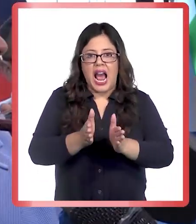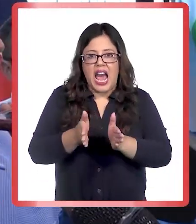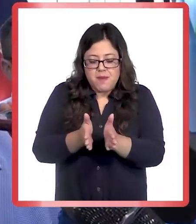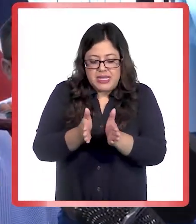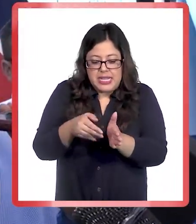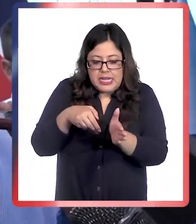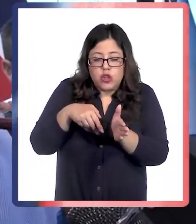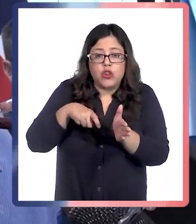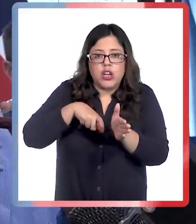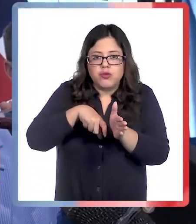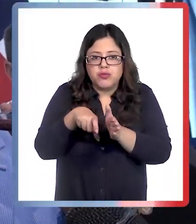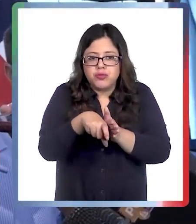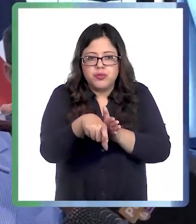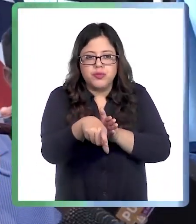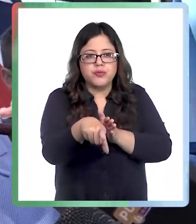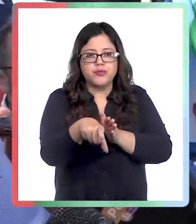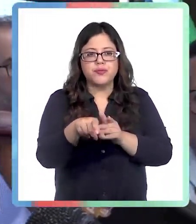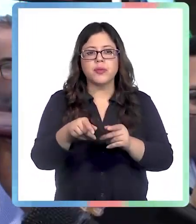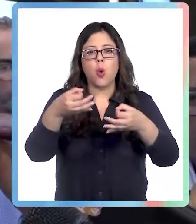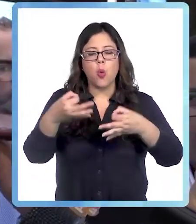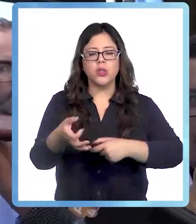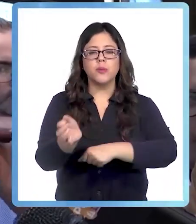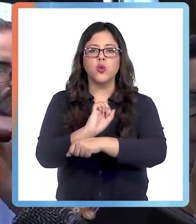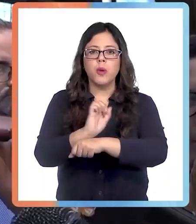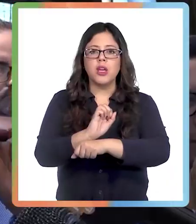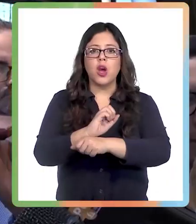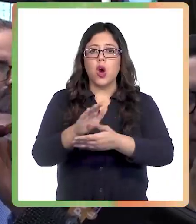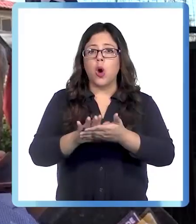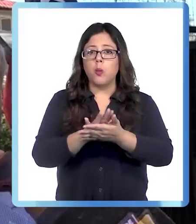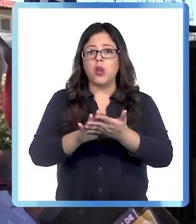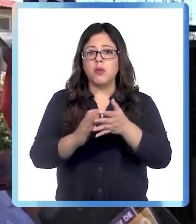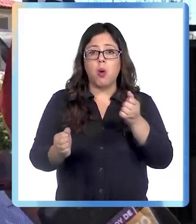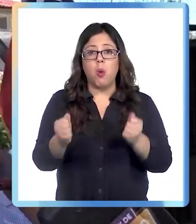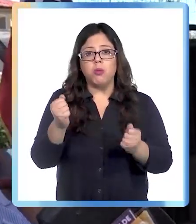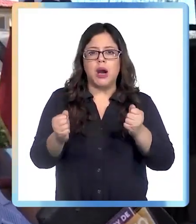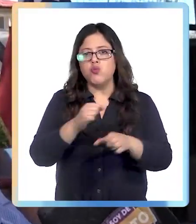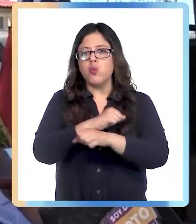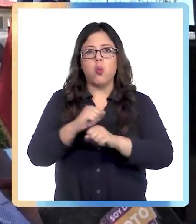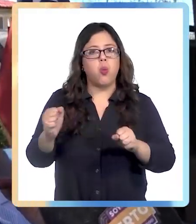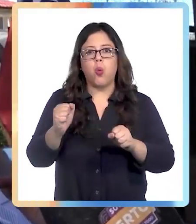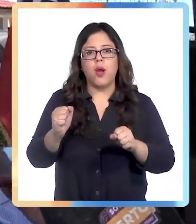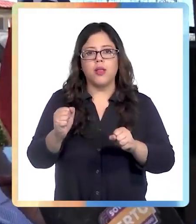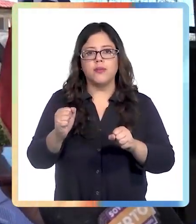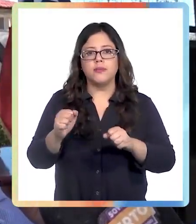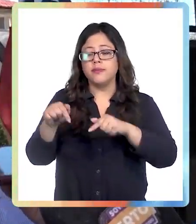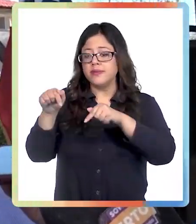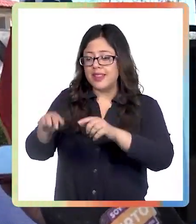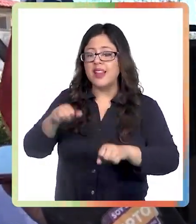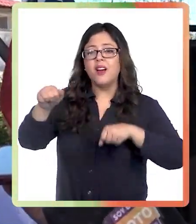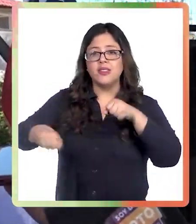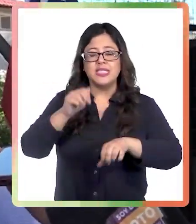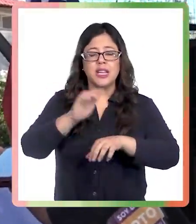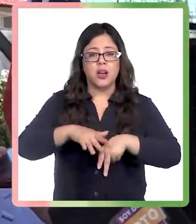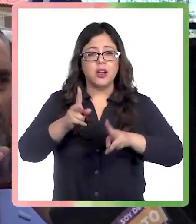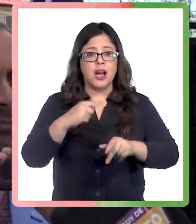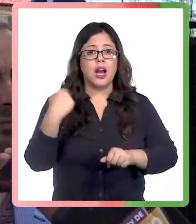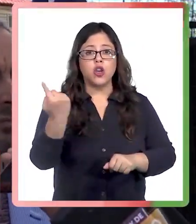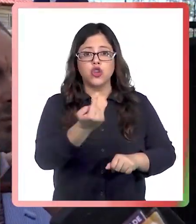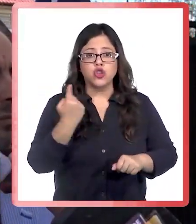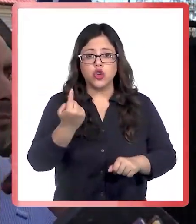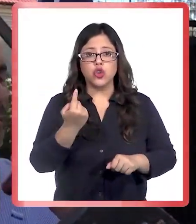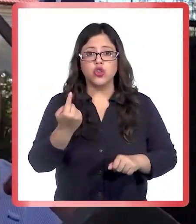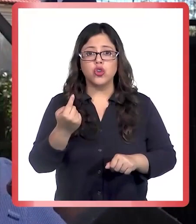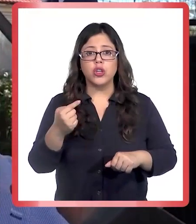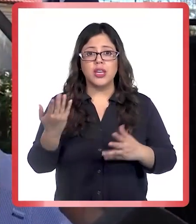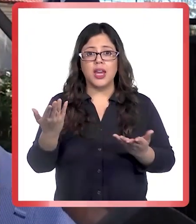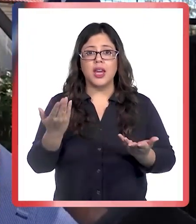más recónditos, en que en un vehículo de 4 ruedas sea imposible. Y ya estas bicicletas nos van a permitir a nosotros, con estos tacos, al haber